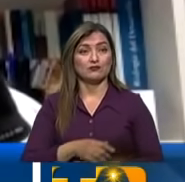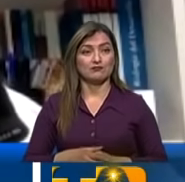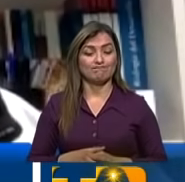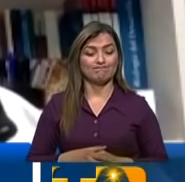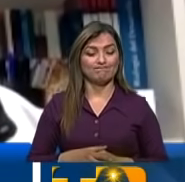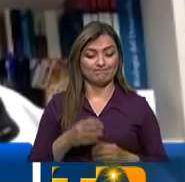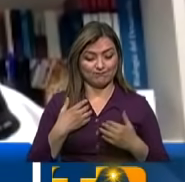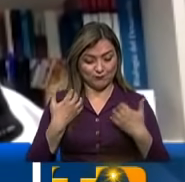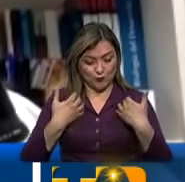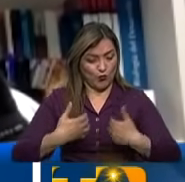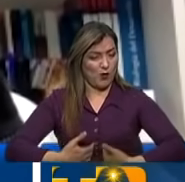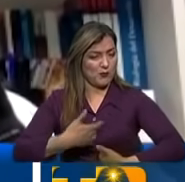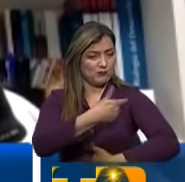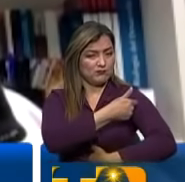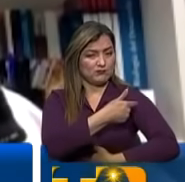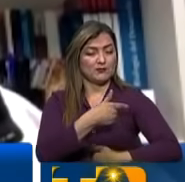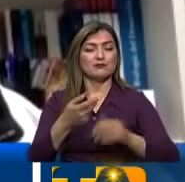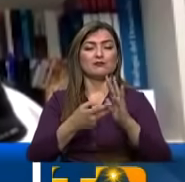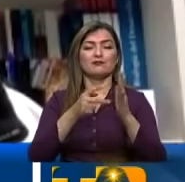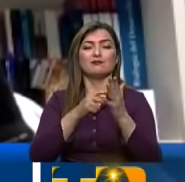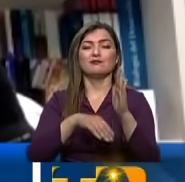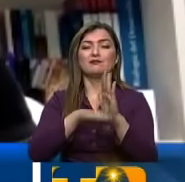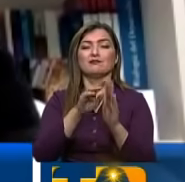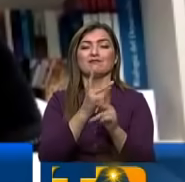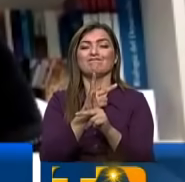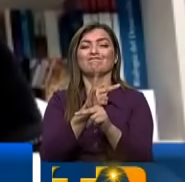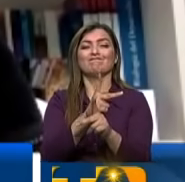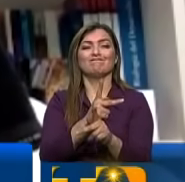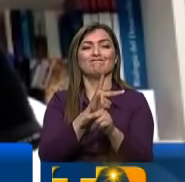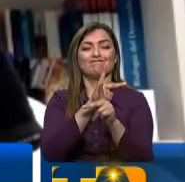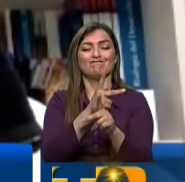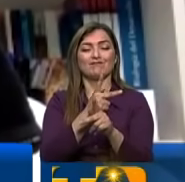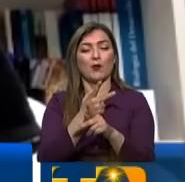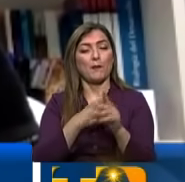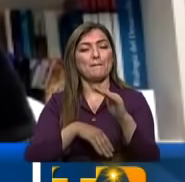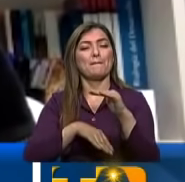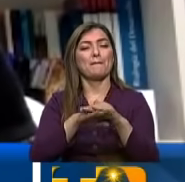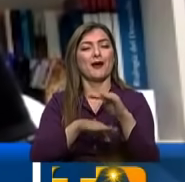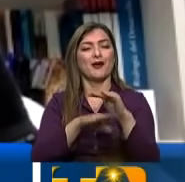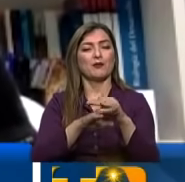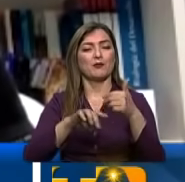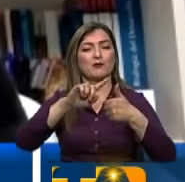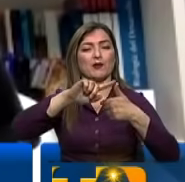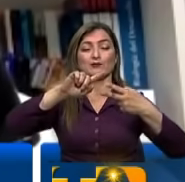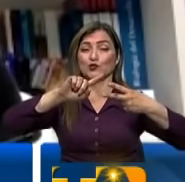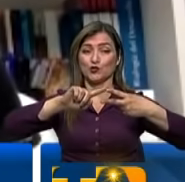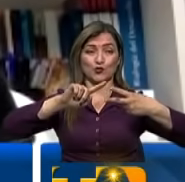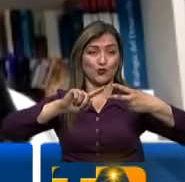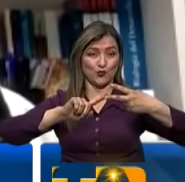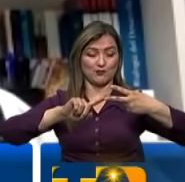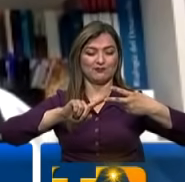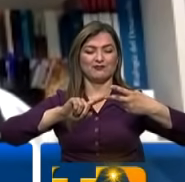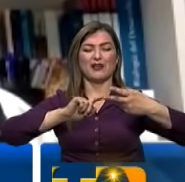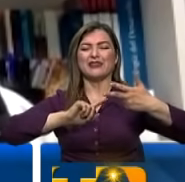memoria uno recibe, pues más protección hay. Pero de todas maneras, el grado de protección máxima es con la primera y la segunda dosis, y las